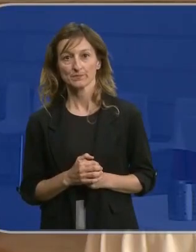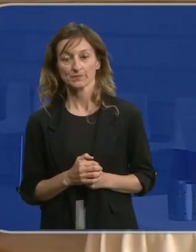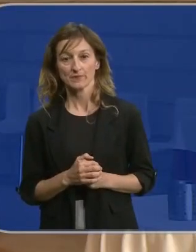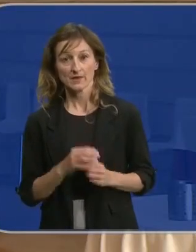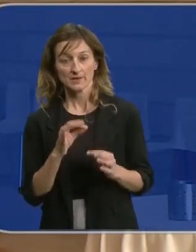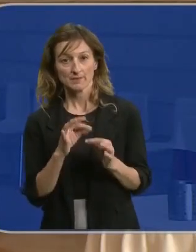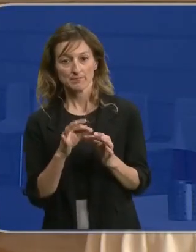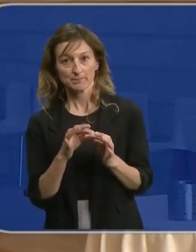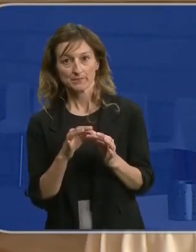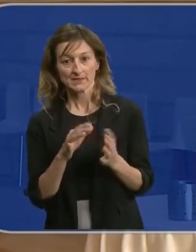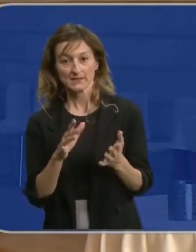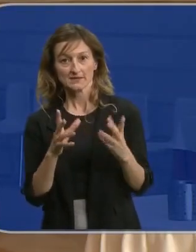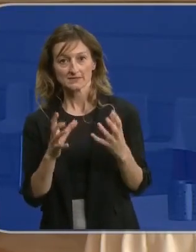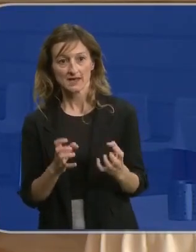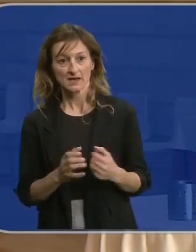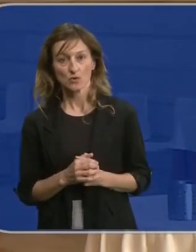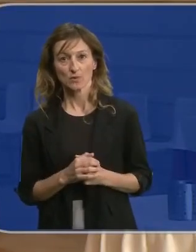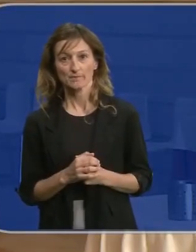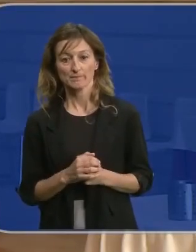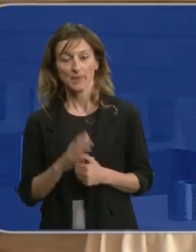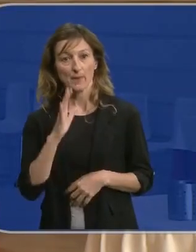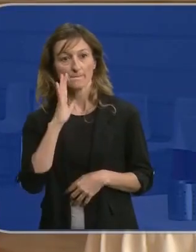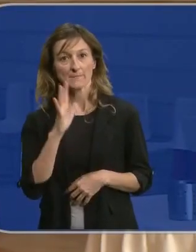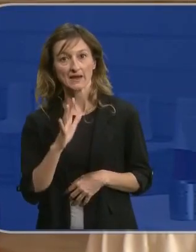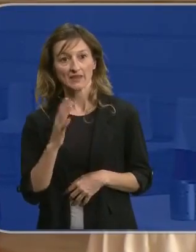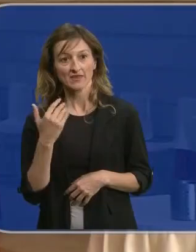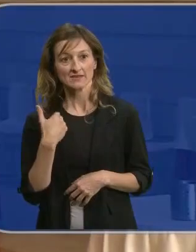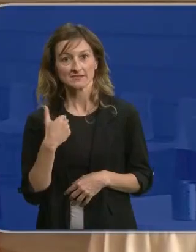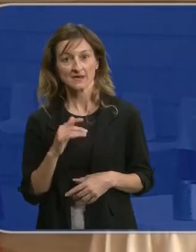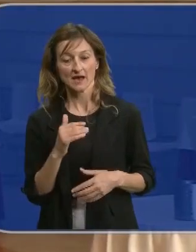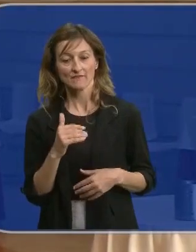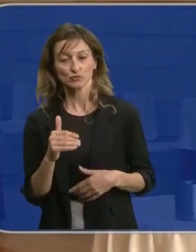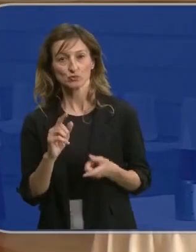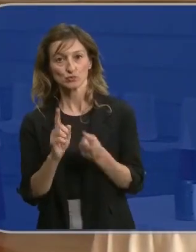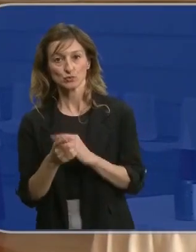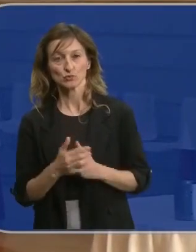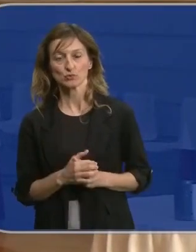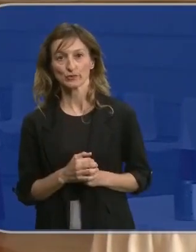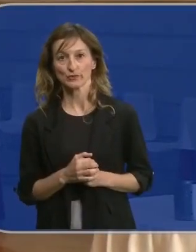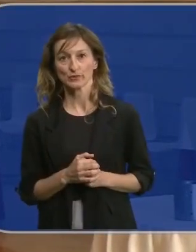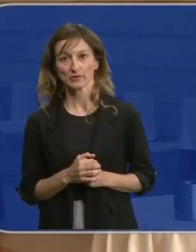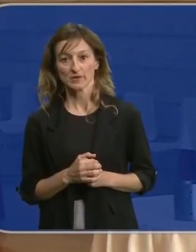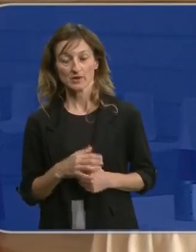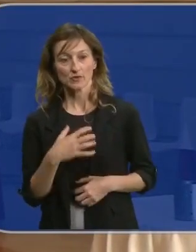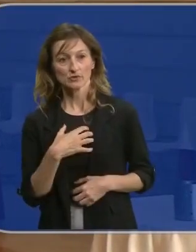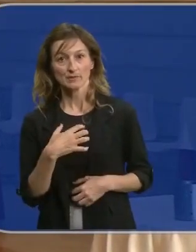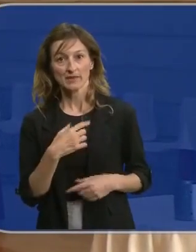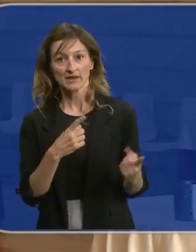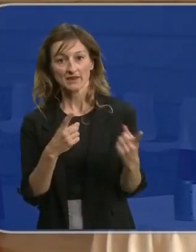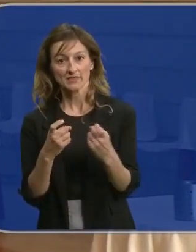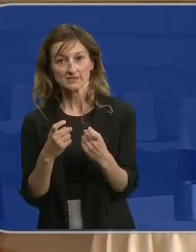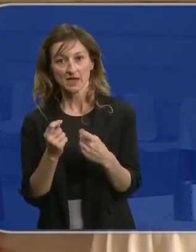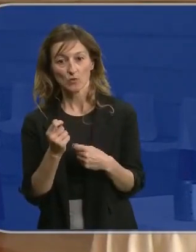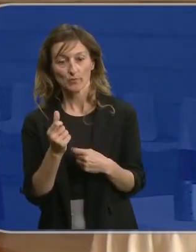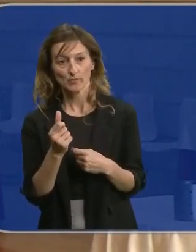viña siempre ha sido un cultivo de secano pero parece que eso ya de cara al futuro no va a ser viable y vamos a necesitar